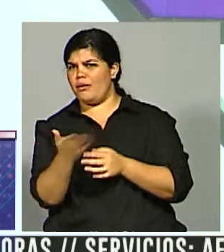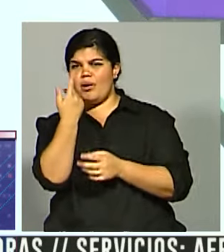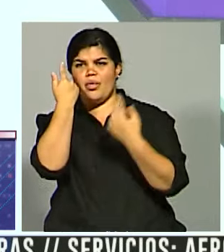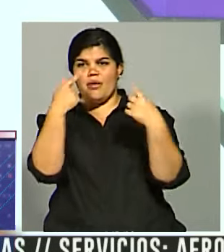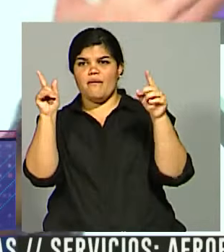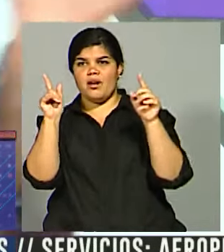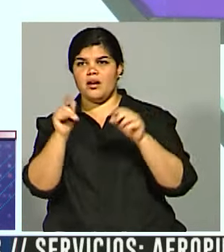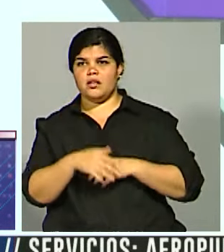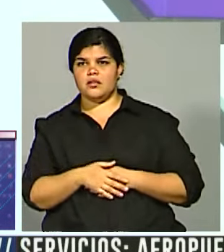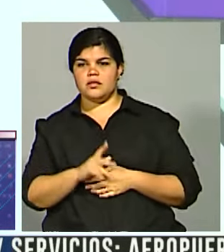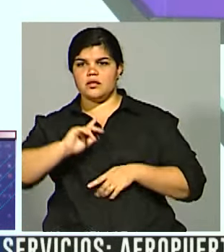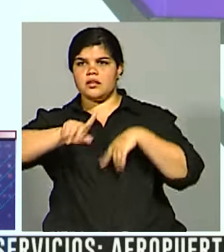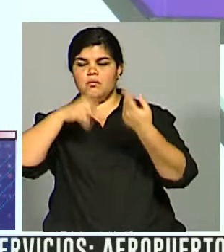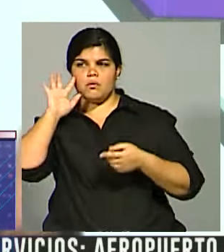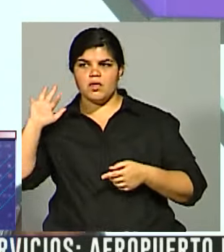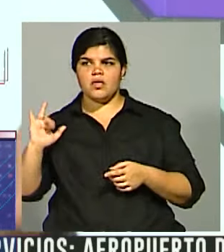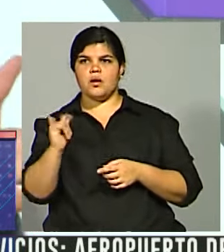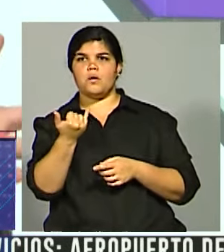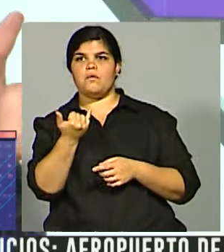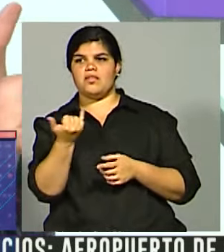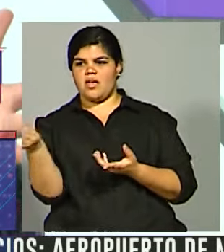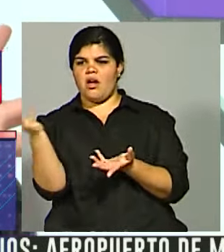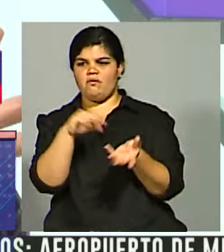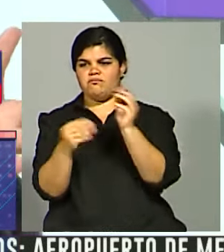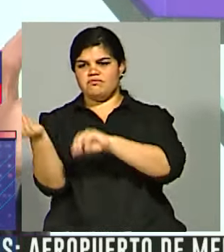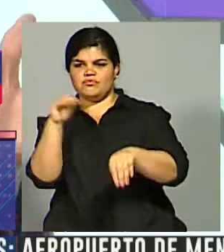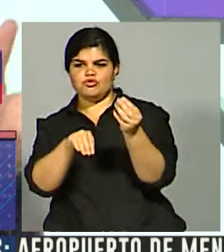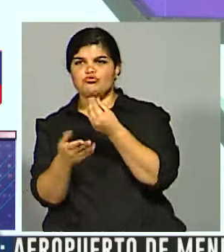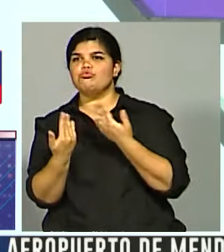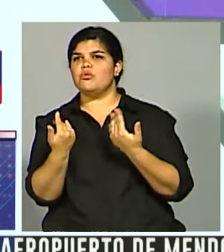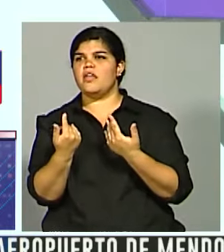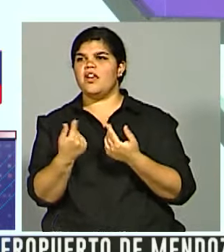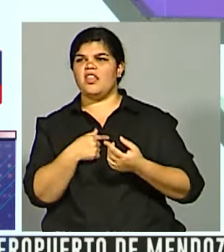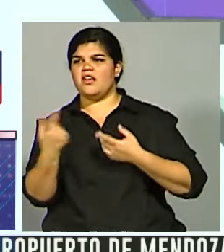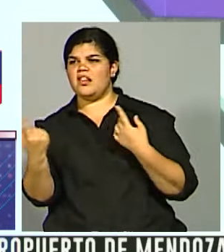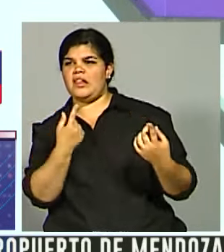después me di cuenta que esos mundos se pueden mezclar, pero en ese momento claro. Era una cosa o la otra,